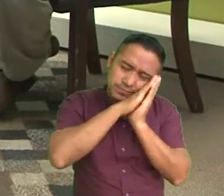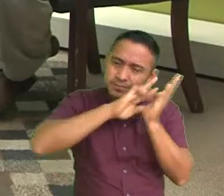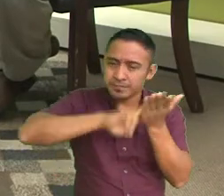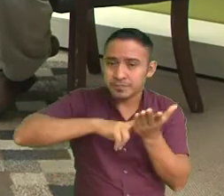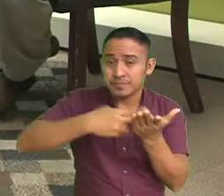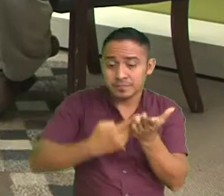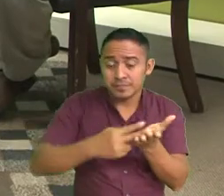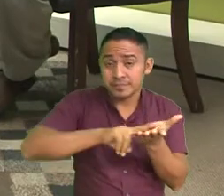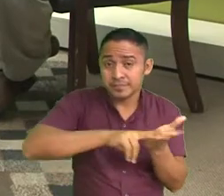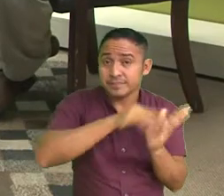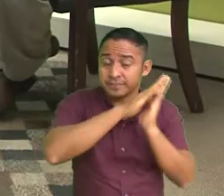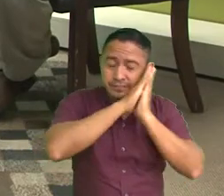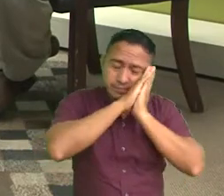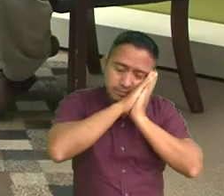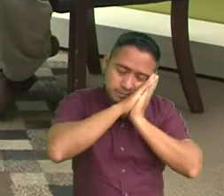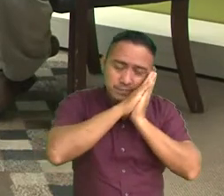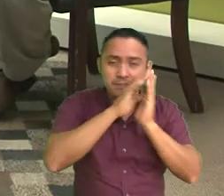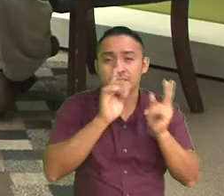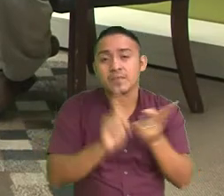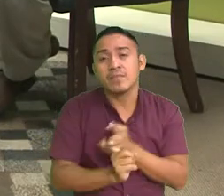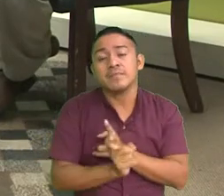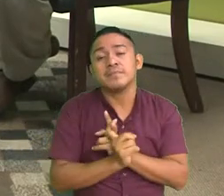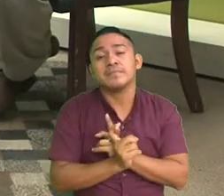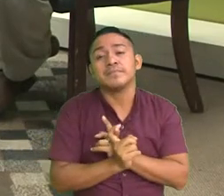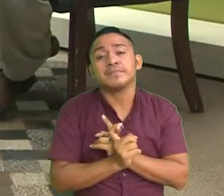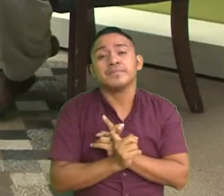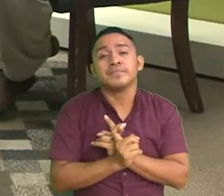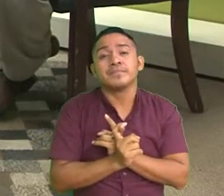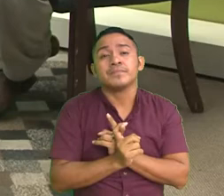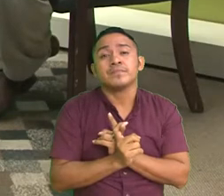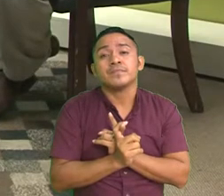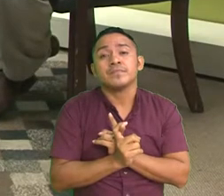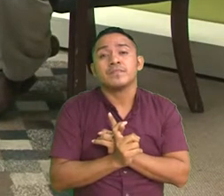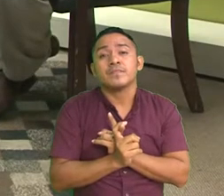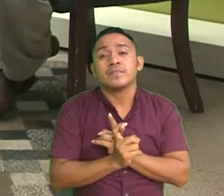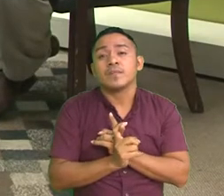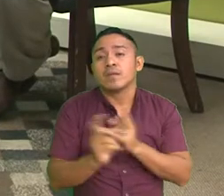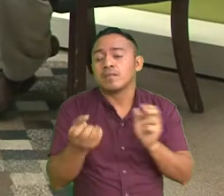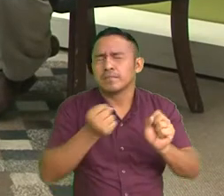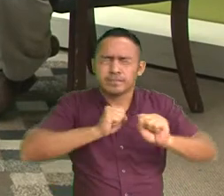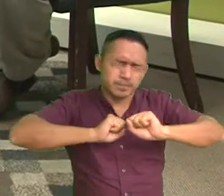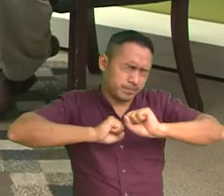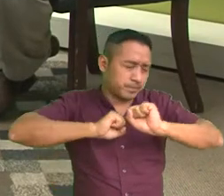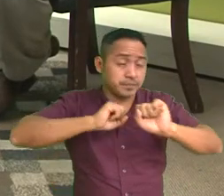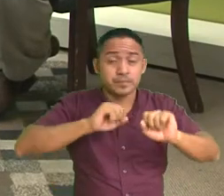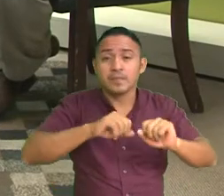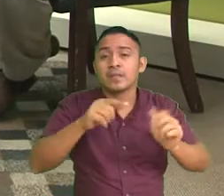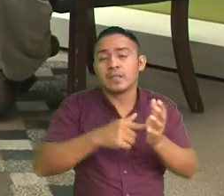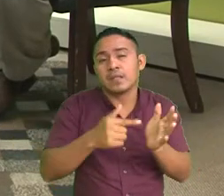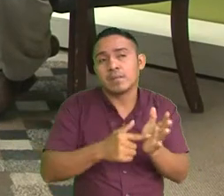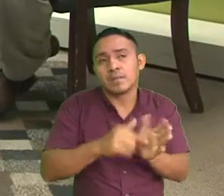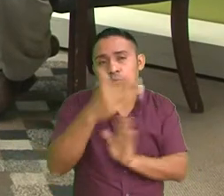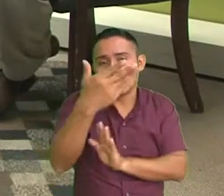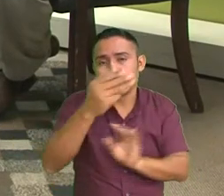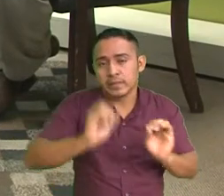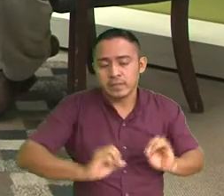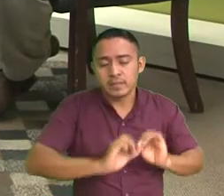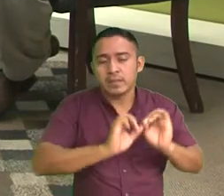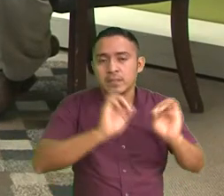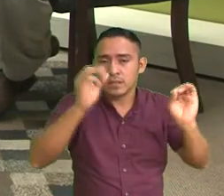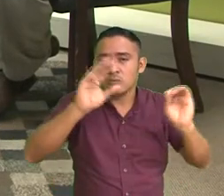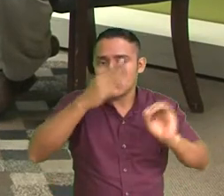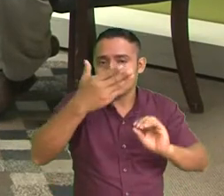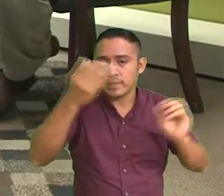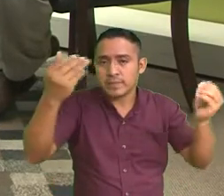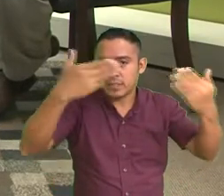insomnio. Un joven que tiene un despertar muy temprano, por ejemplo, se duerme a las 9,